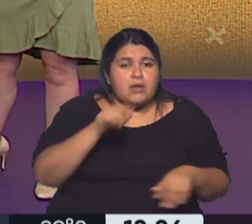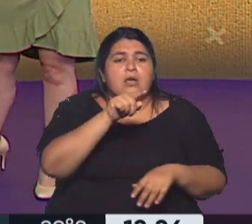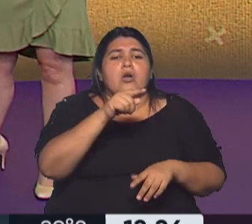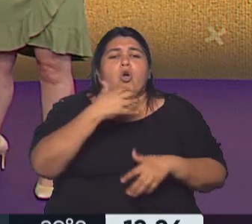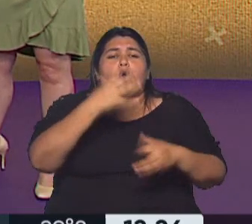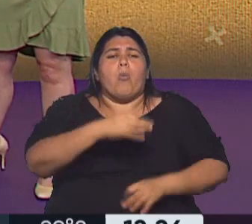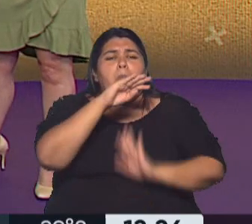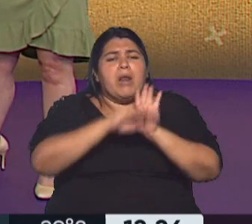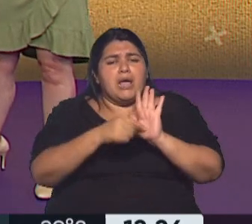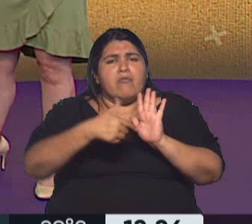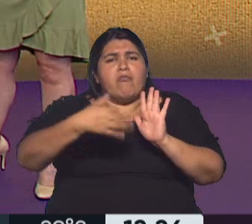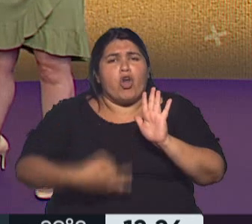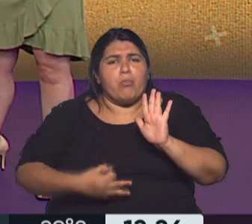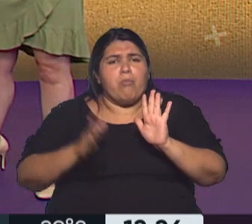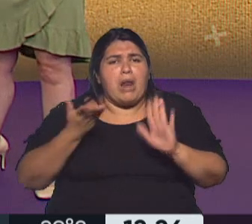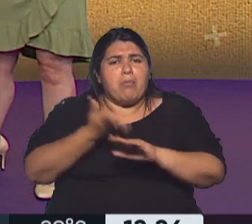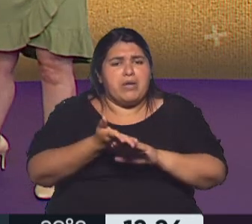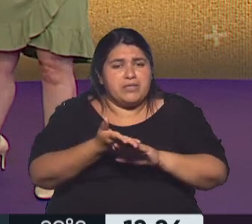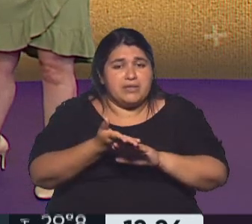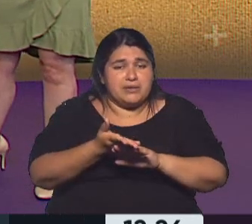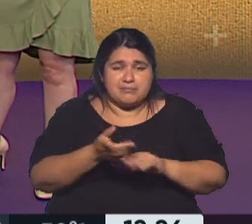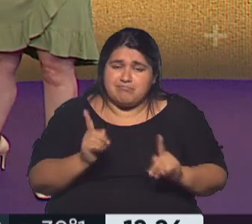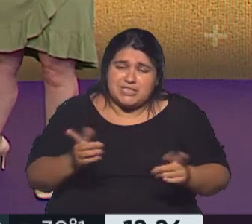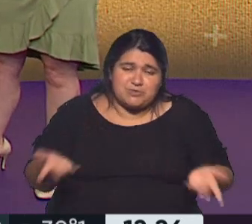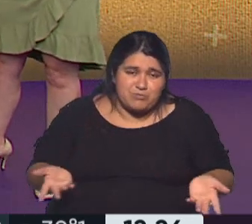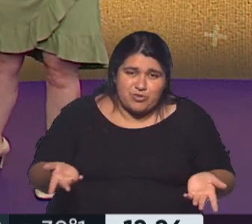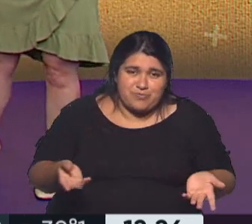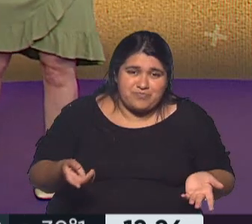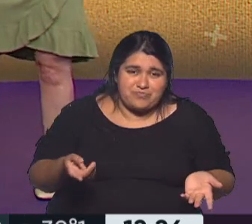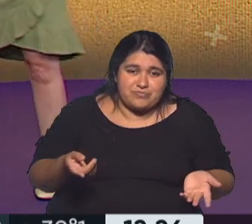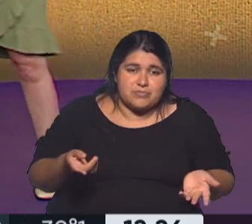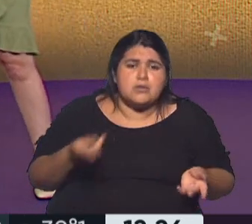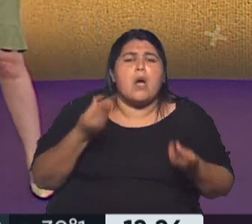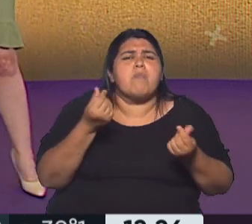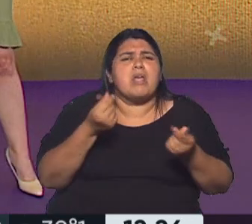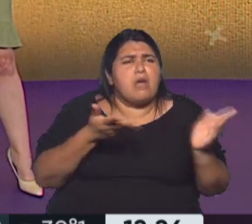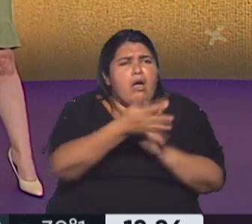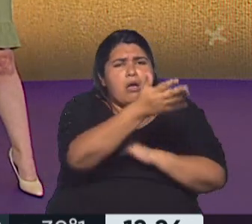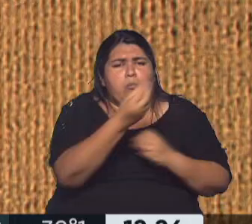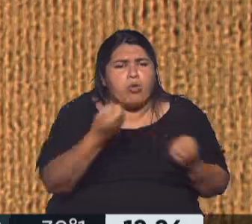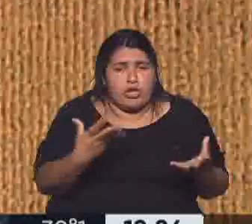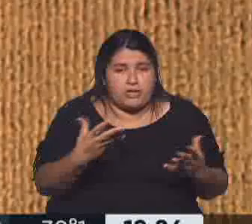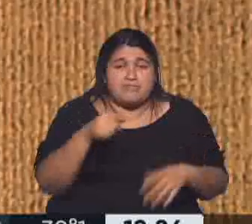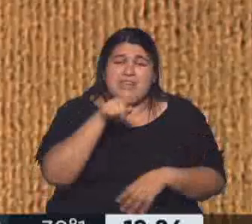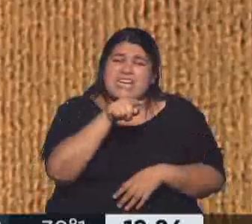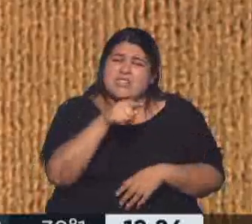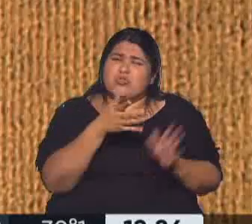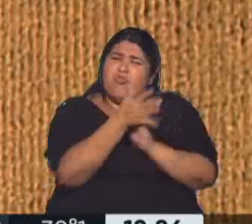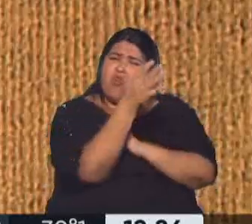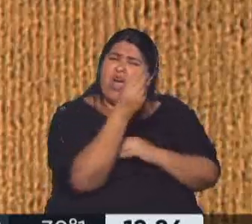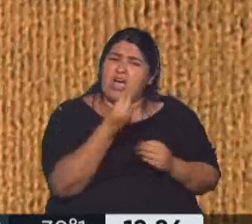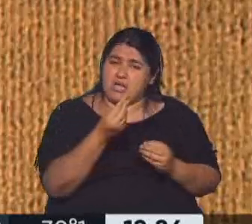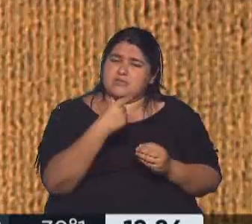con los requisitos formales? Parte de la misma respuesta. ¿Por qué permitieron la fuga? Bueno, esto es interesante. Acá